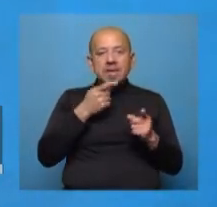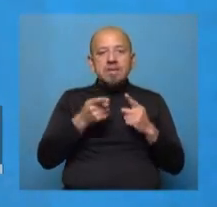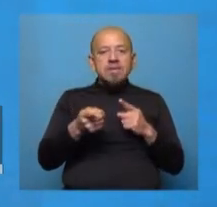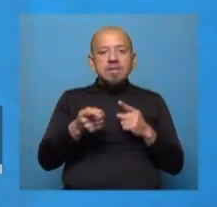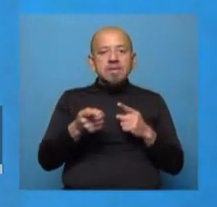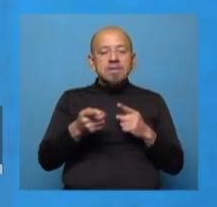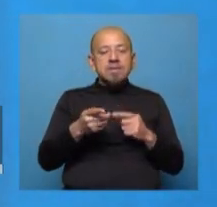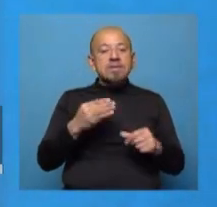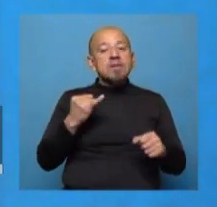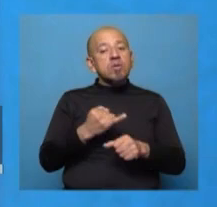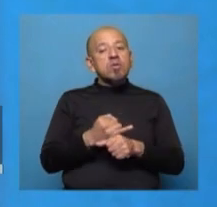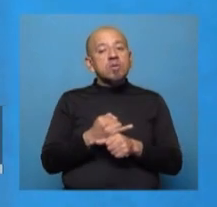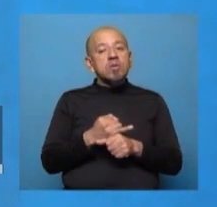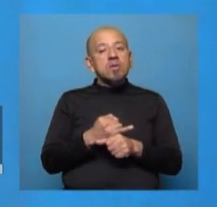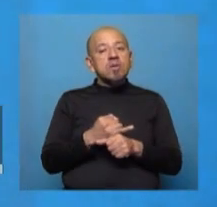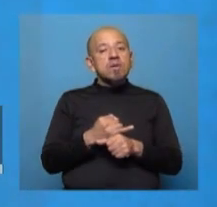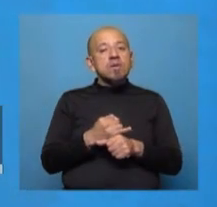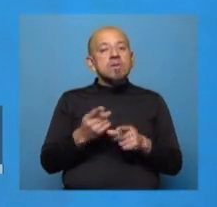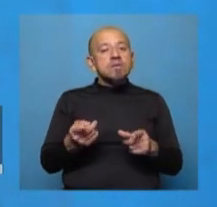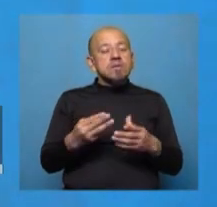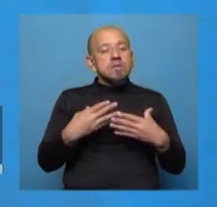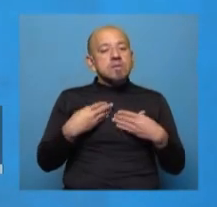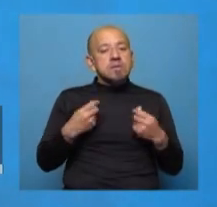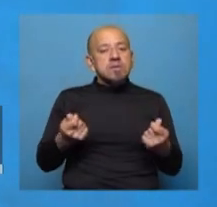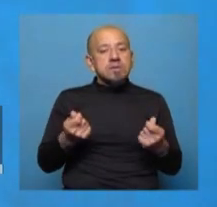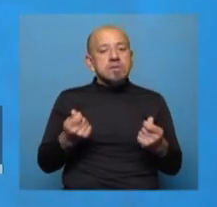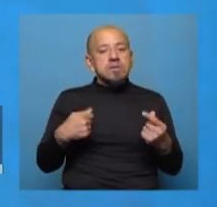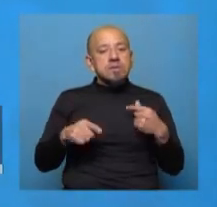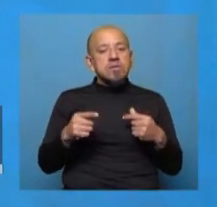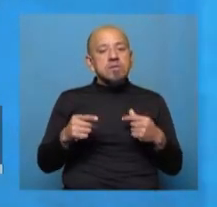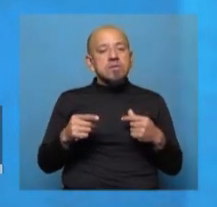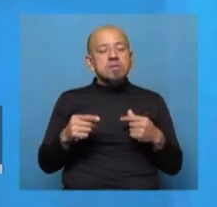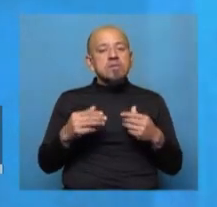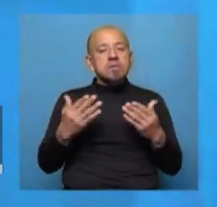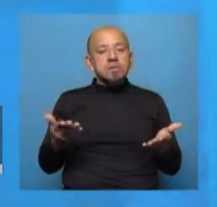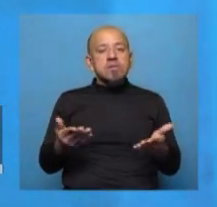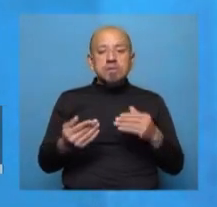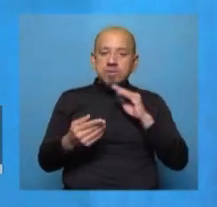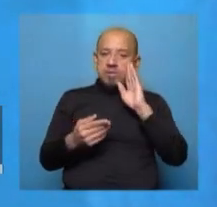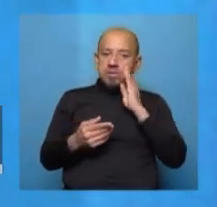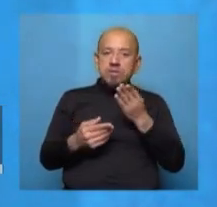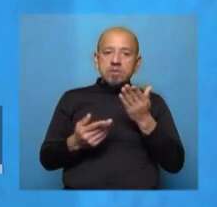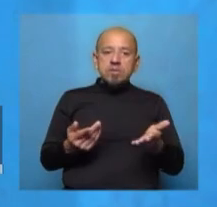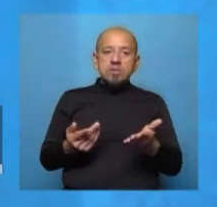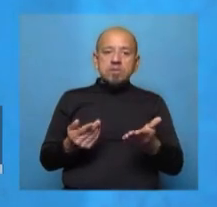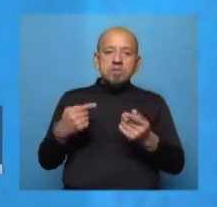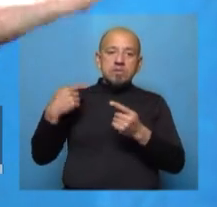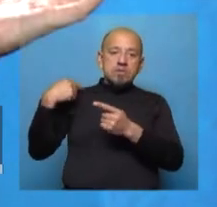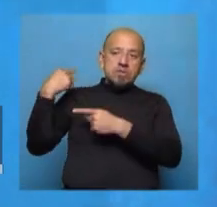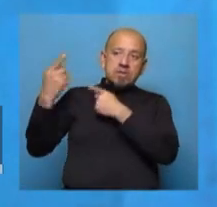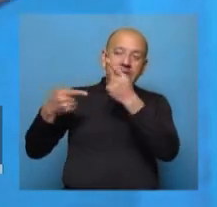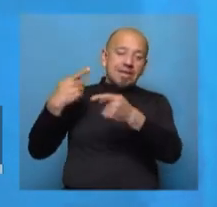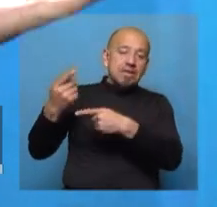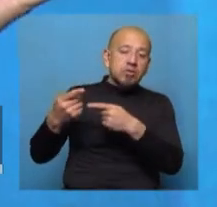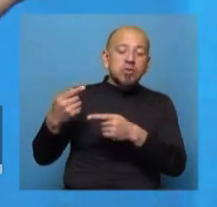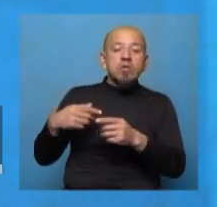ese error el sentimiento de agradecimiento de reconocimiento a la generación de uruguayos